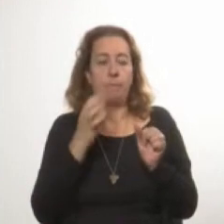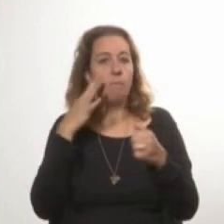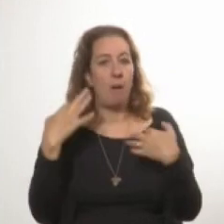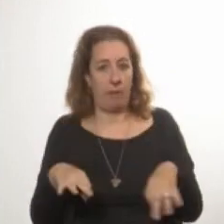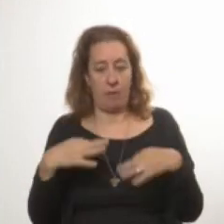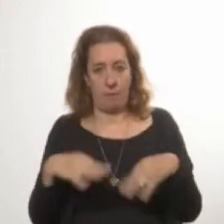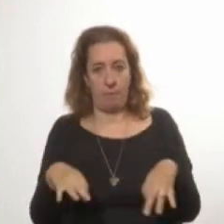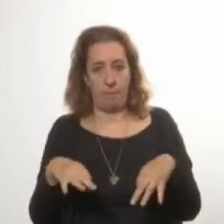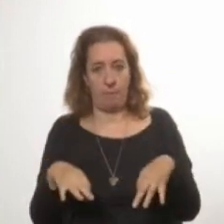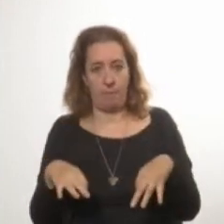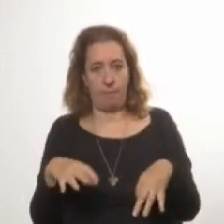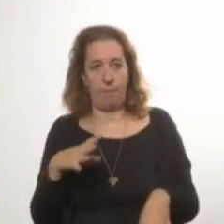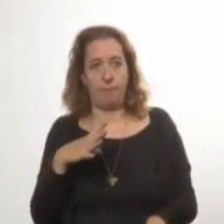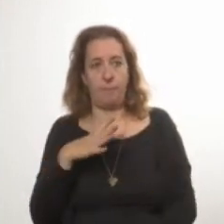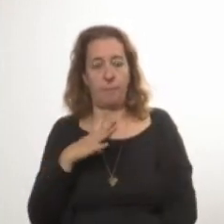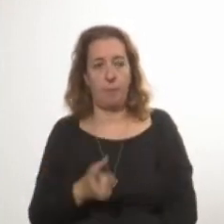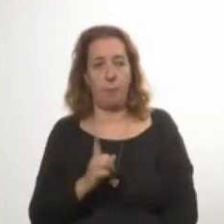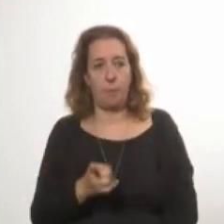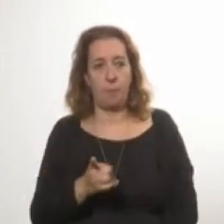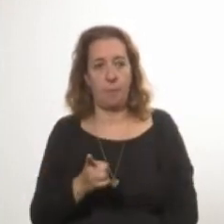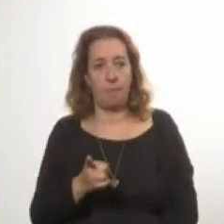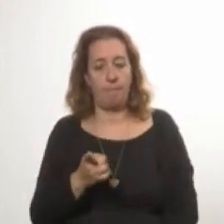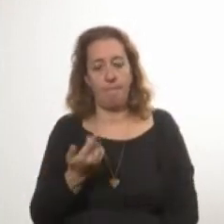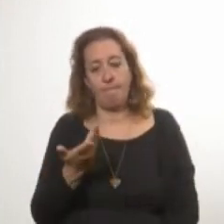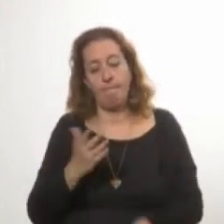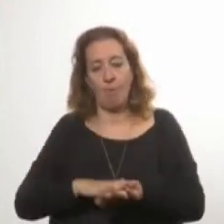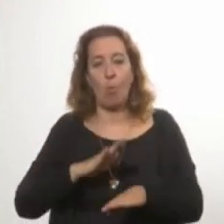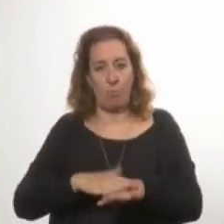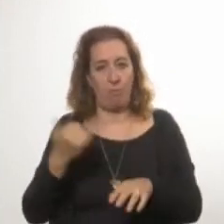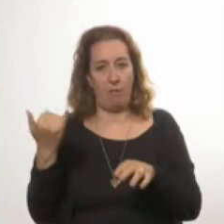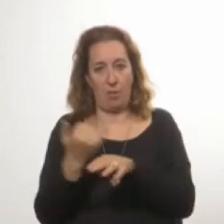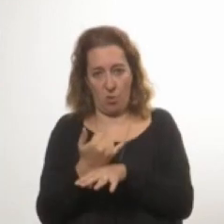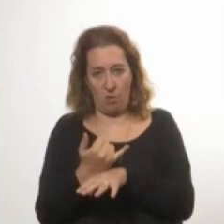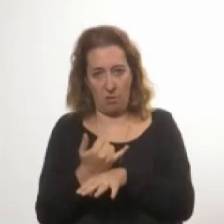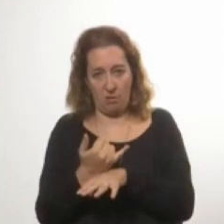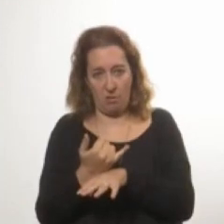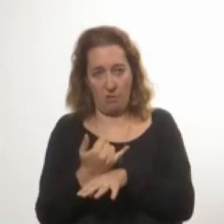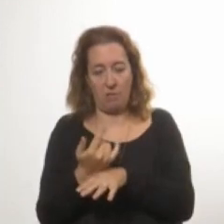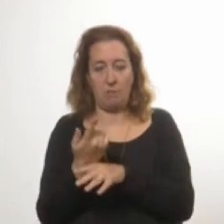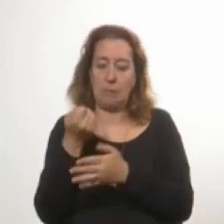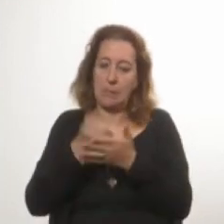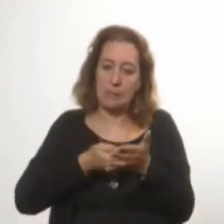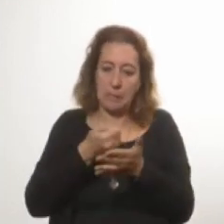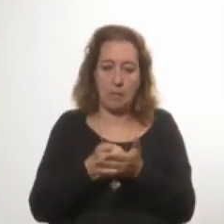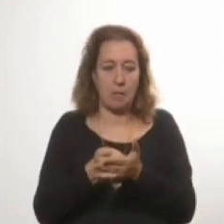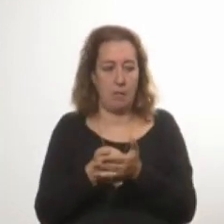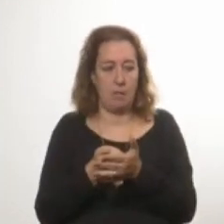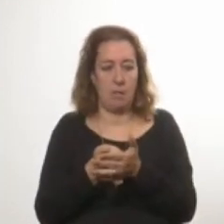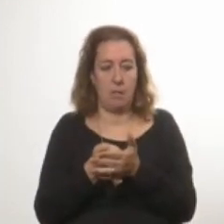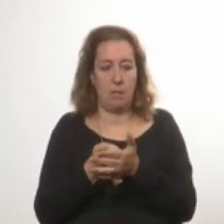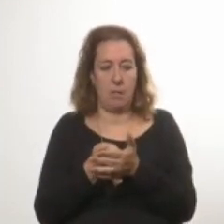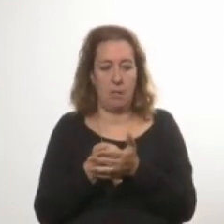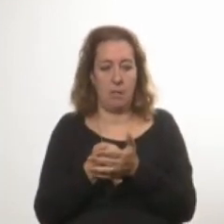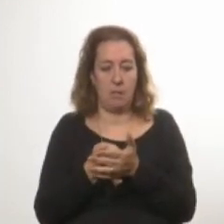honestidad. Tenemos que hacernos un mea culpa de los errores cometidos y tratar de